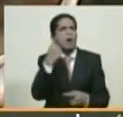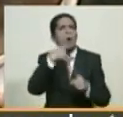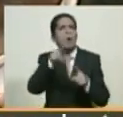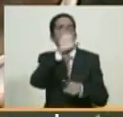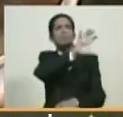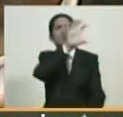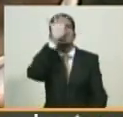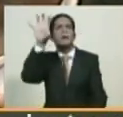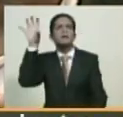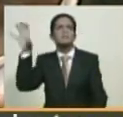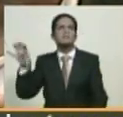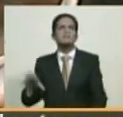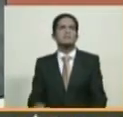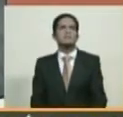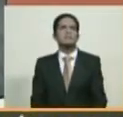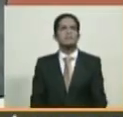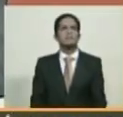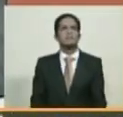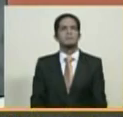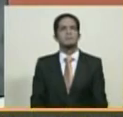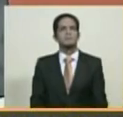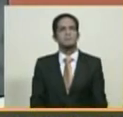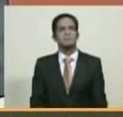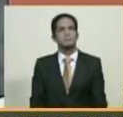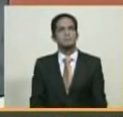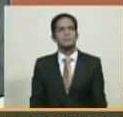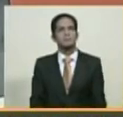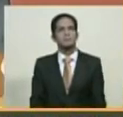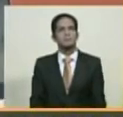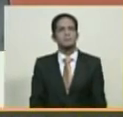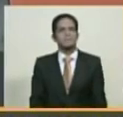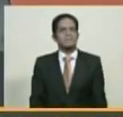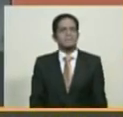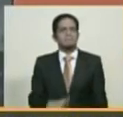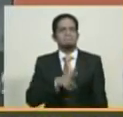a cientos de miles de ecuatorianos. Da